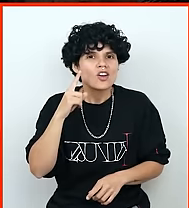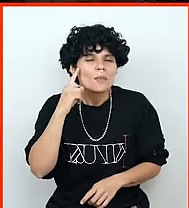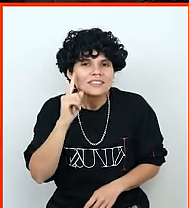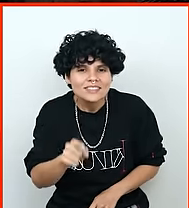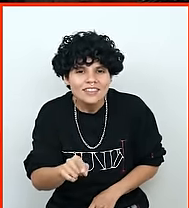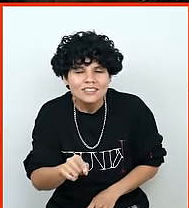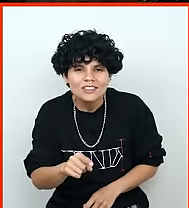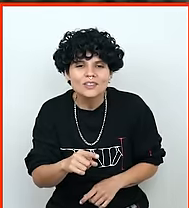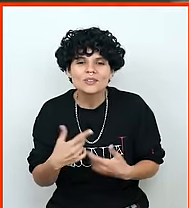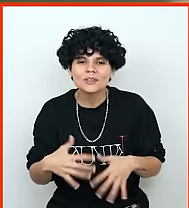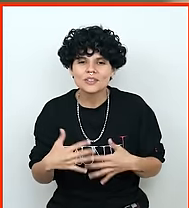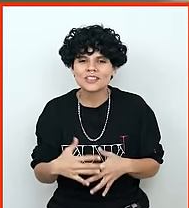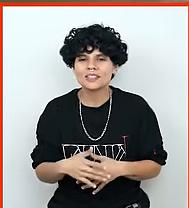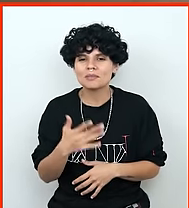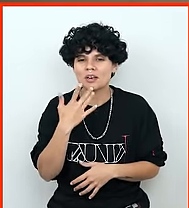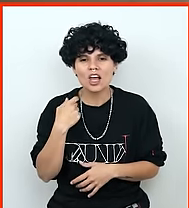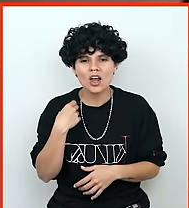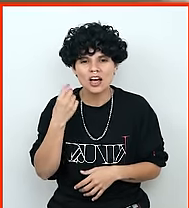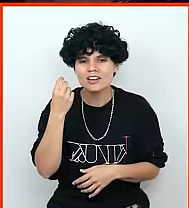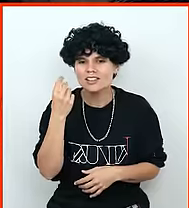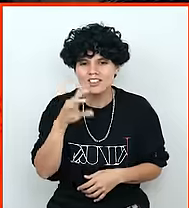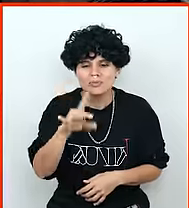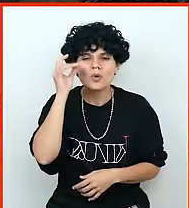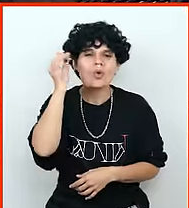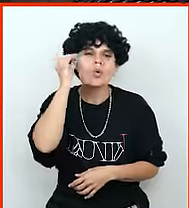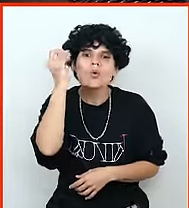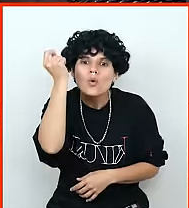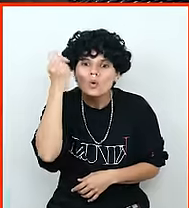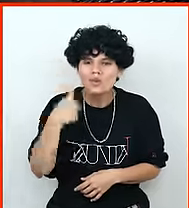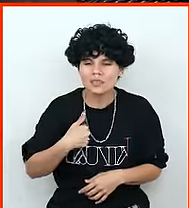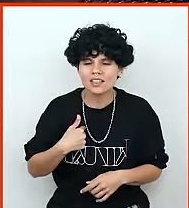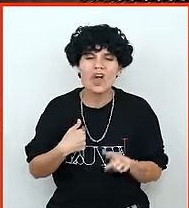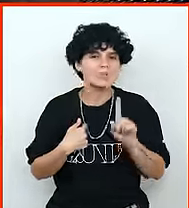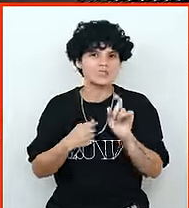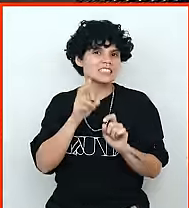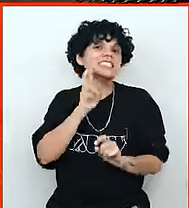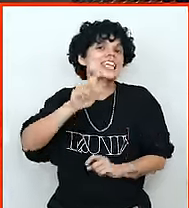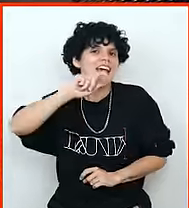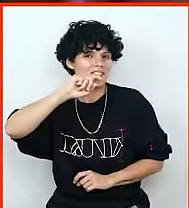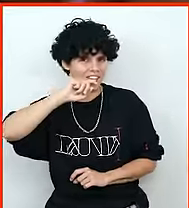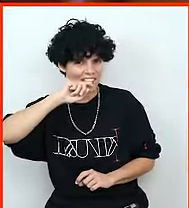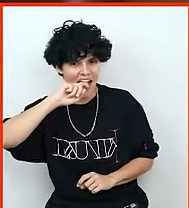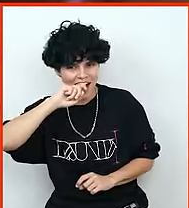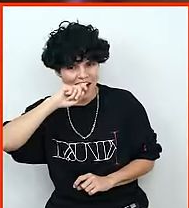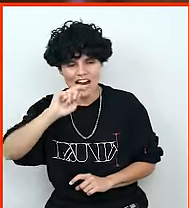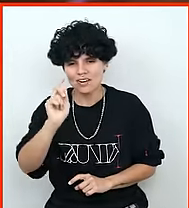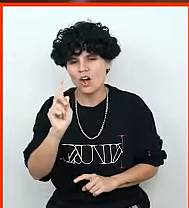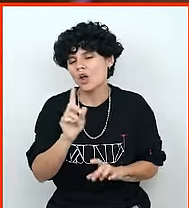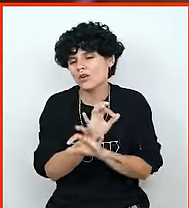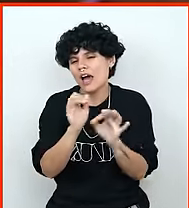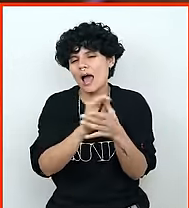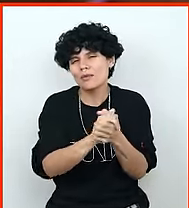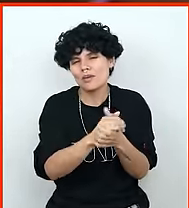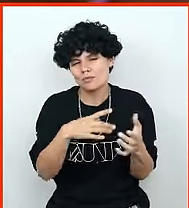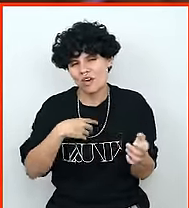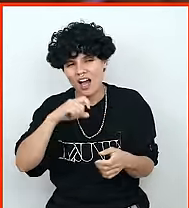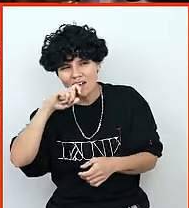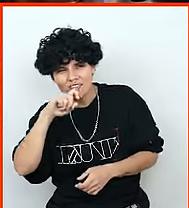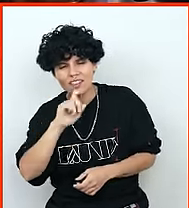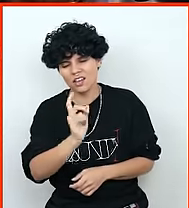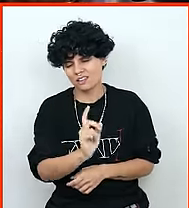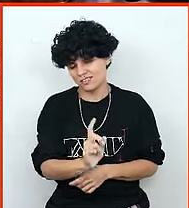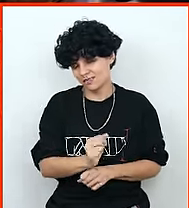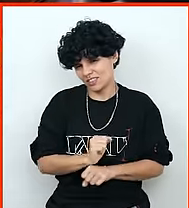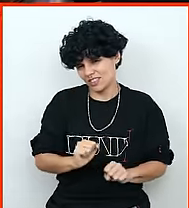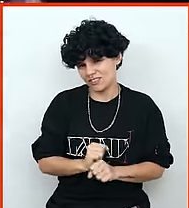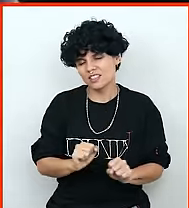¿Por qué no lo pensé antes? No, me lo robo porque mi abuelo me dijo que... No, pero nunca con envidia, ¿cachai? No siento envidia, nunca podía sentir envidia por